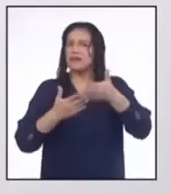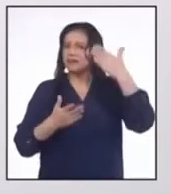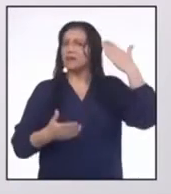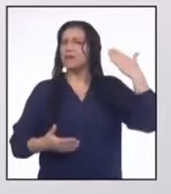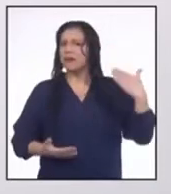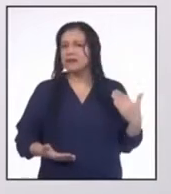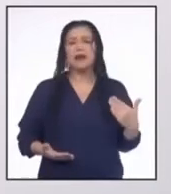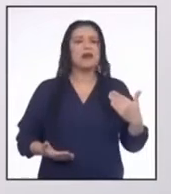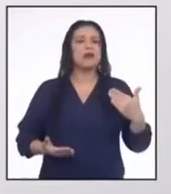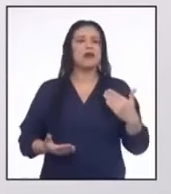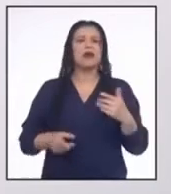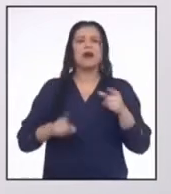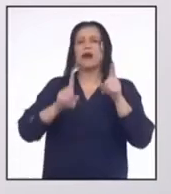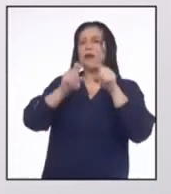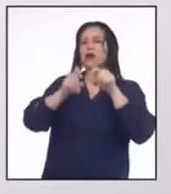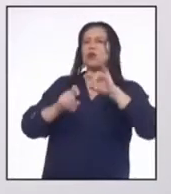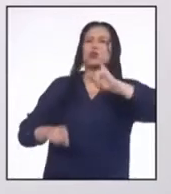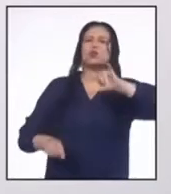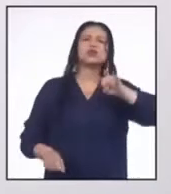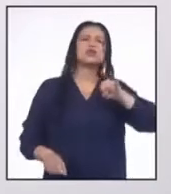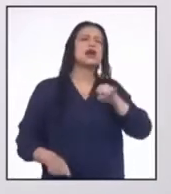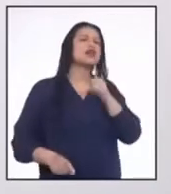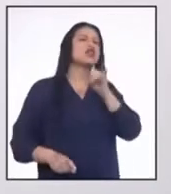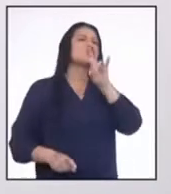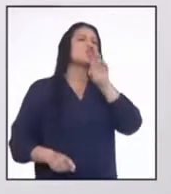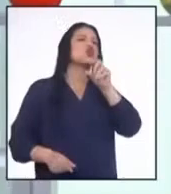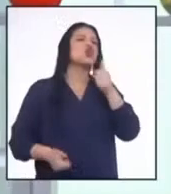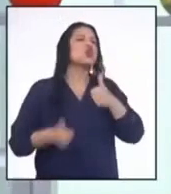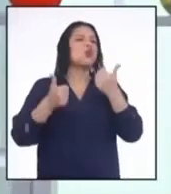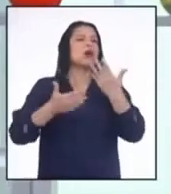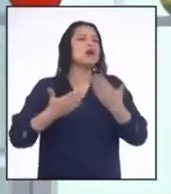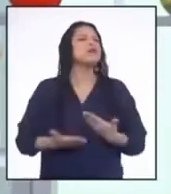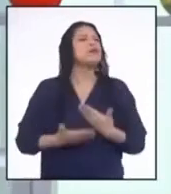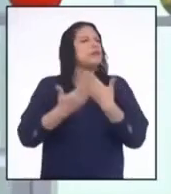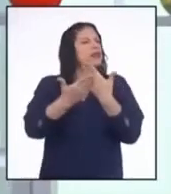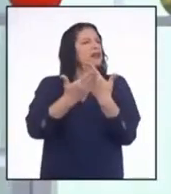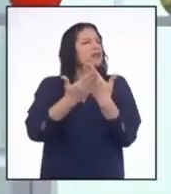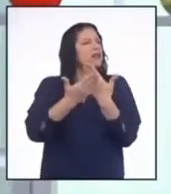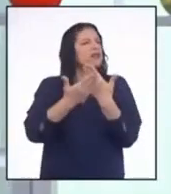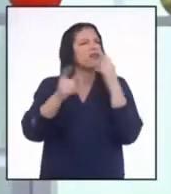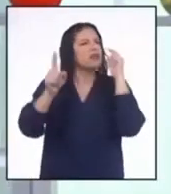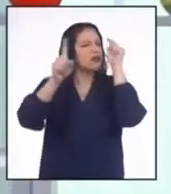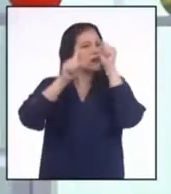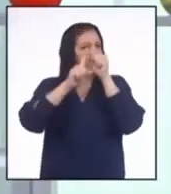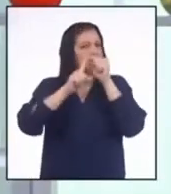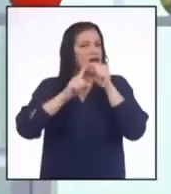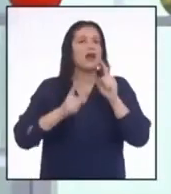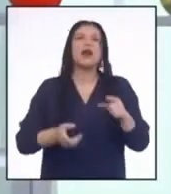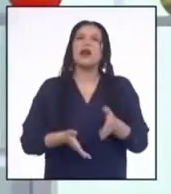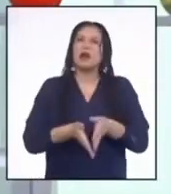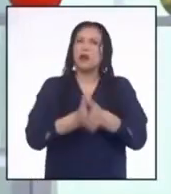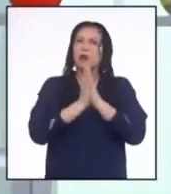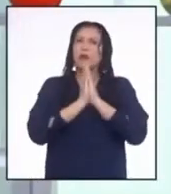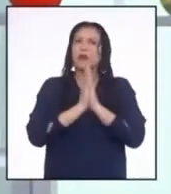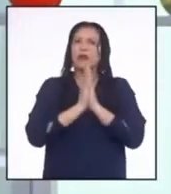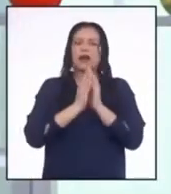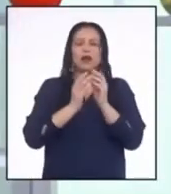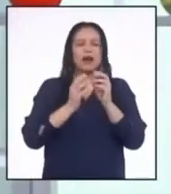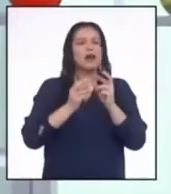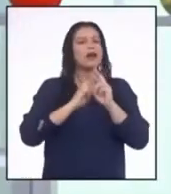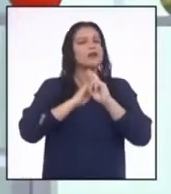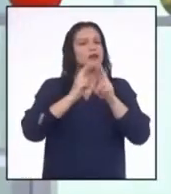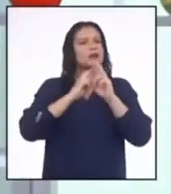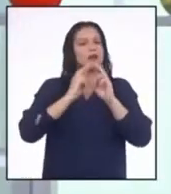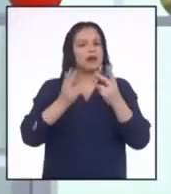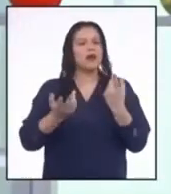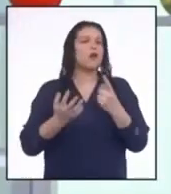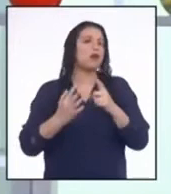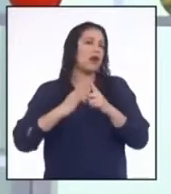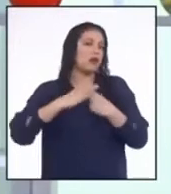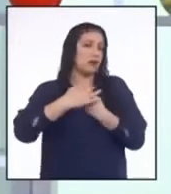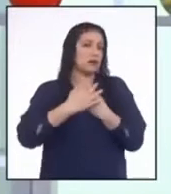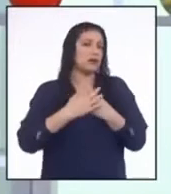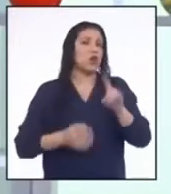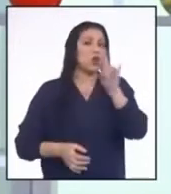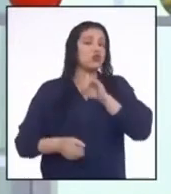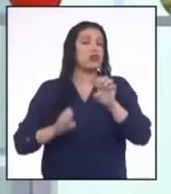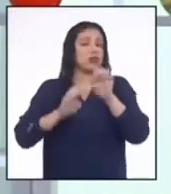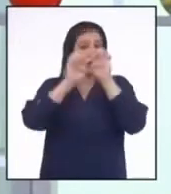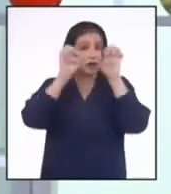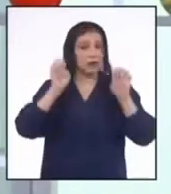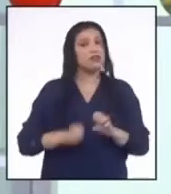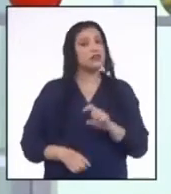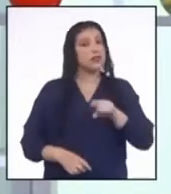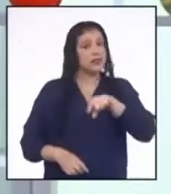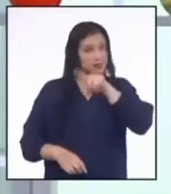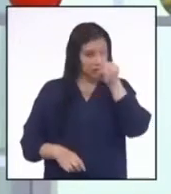anteriores. Junior, ¿recuerdas el reto planteado? Sí, el reto nos pedía resolver una situación aplicando la ecuación de la